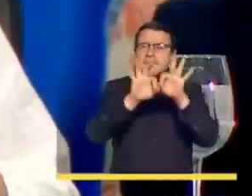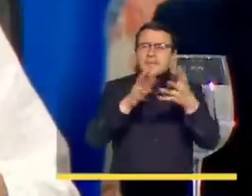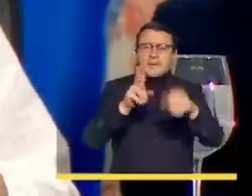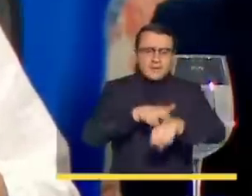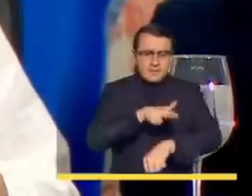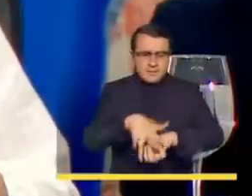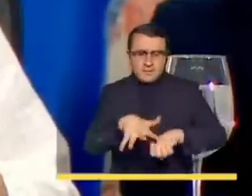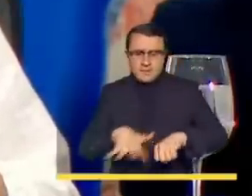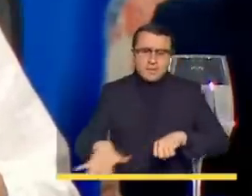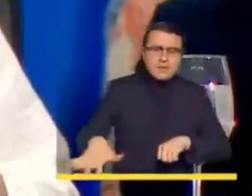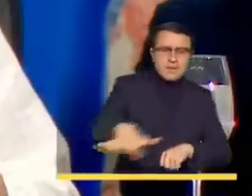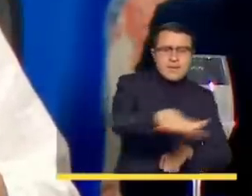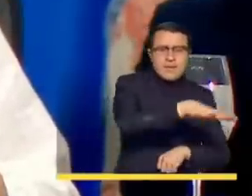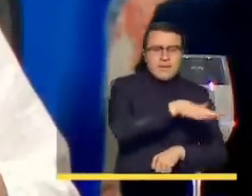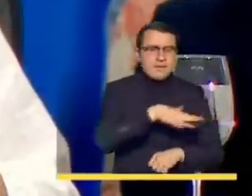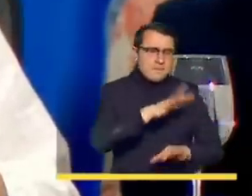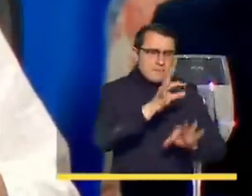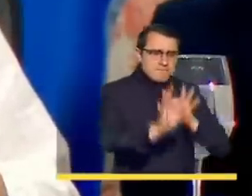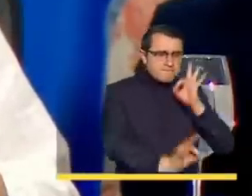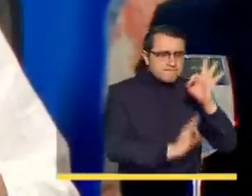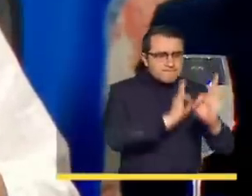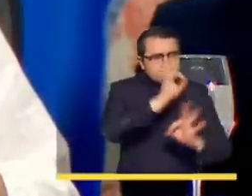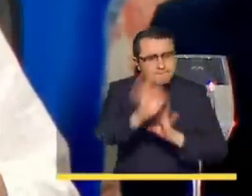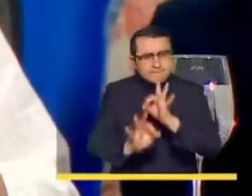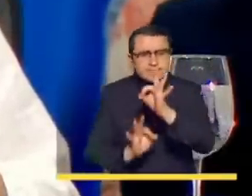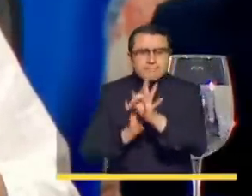nuestra naturaleza.